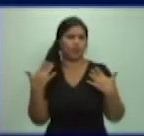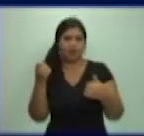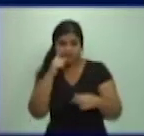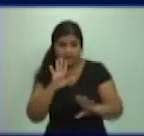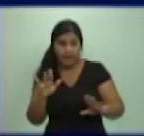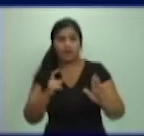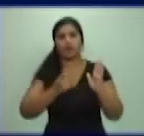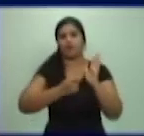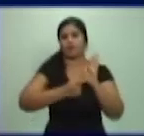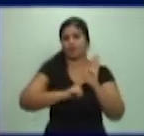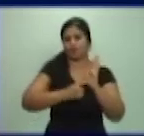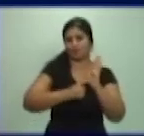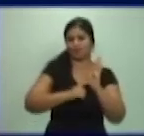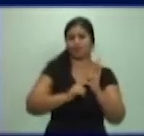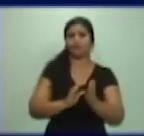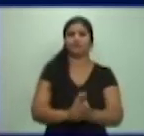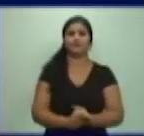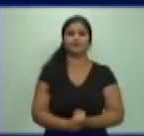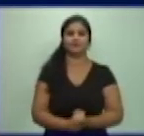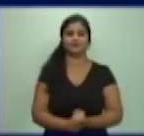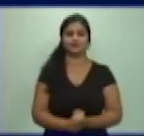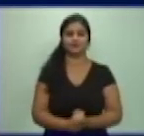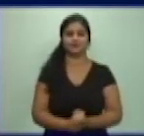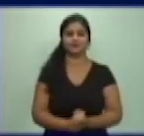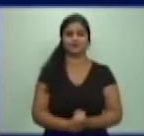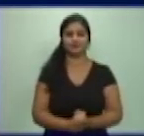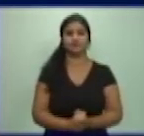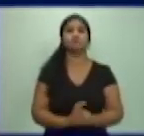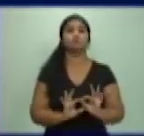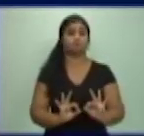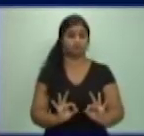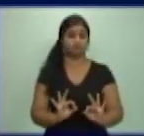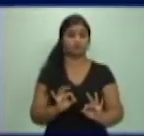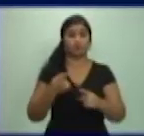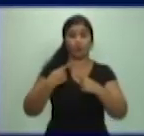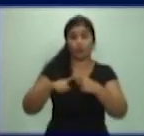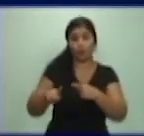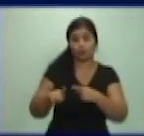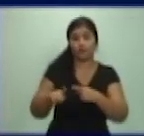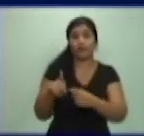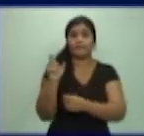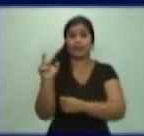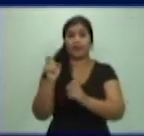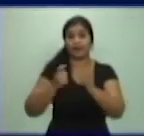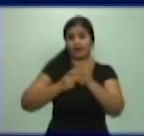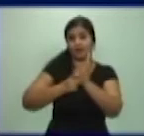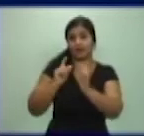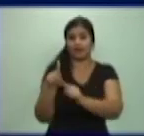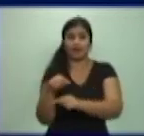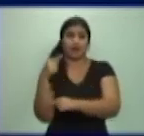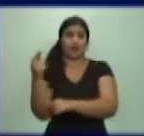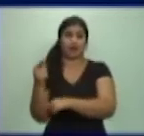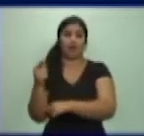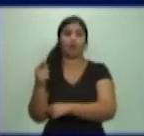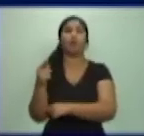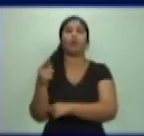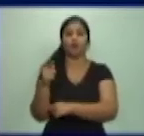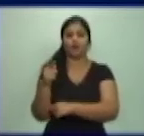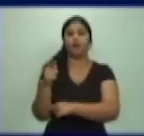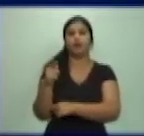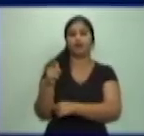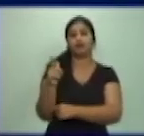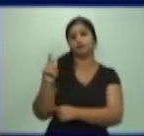seguido. Y automáticamente, por supuesto, colocar la mayúscula, que no se nos puede olvidar. Y después mejorar la letra,